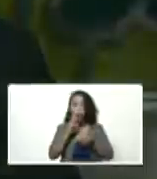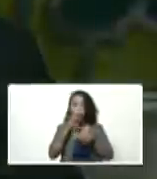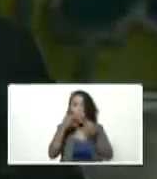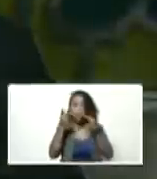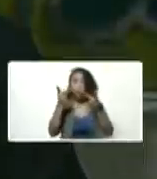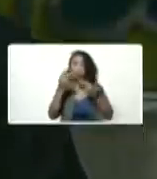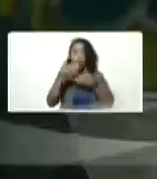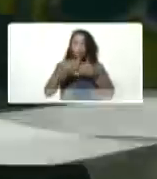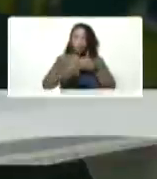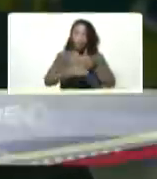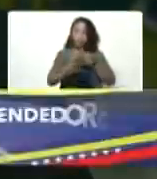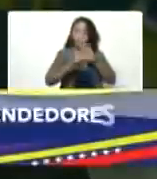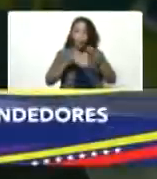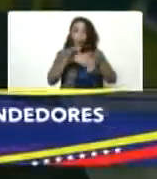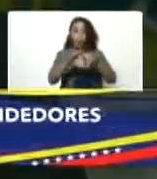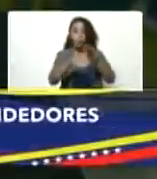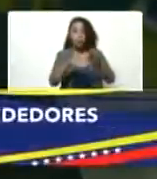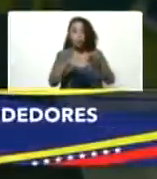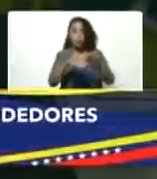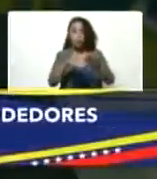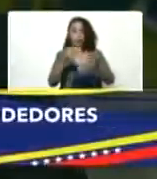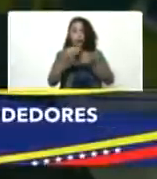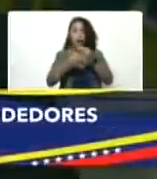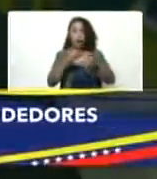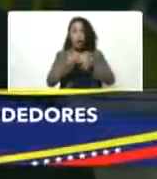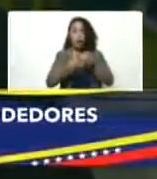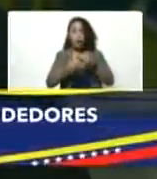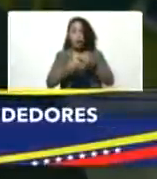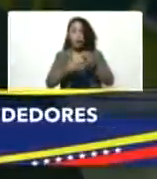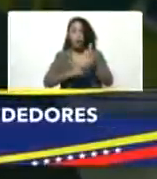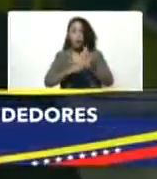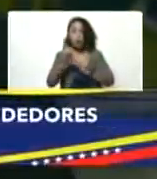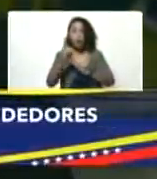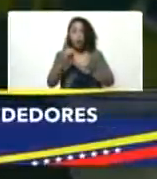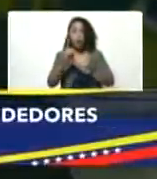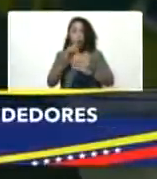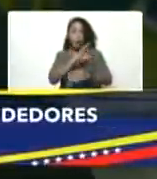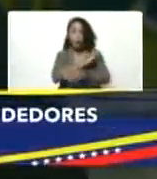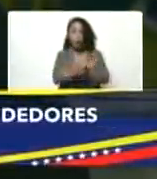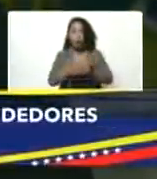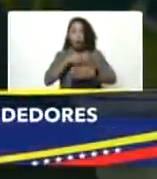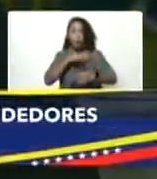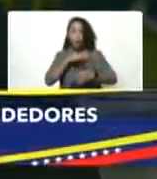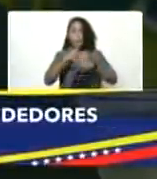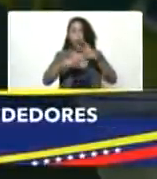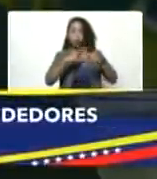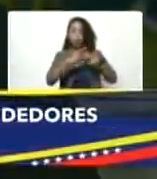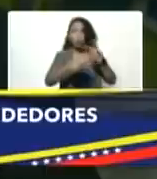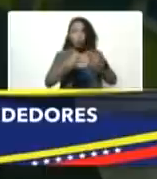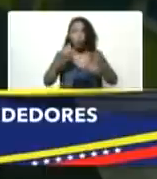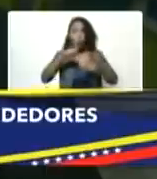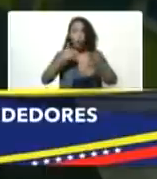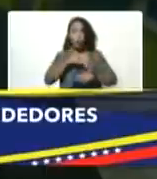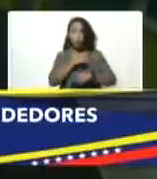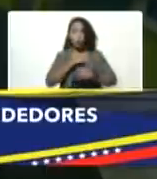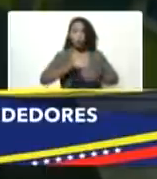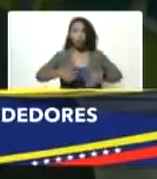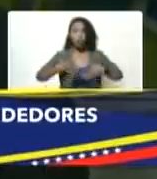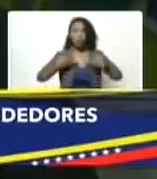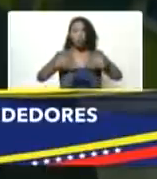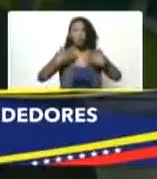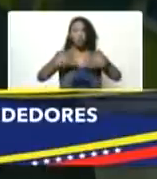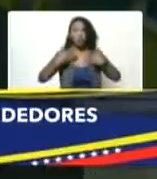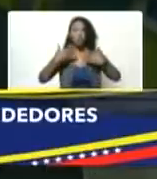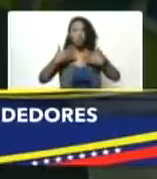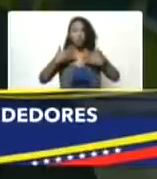paso adelante y pasa a la vanguardia en el apalancamiento para el desarrollo de las fuerzas productivas. Hoy aquí, bueno, estamos muy contentos